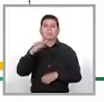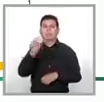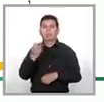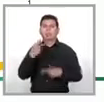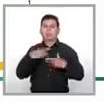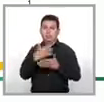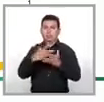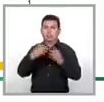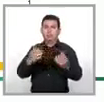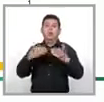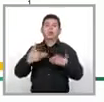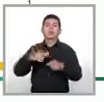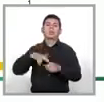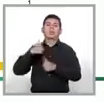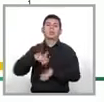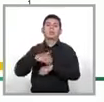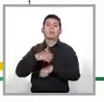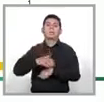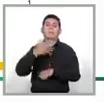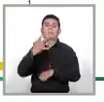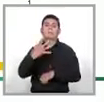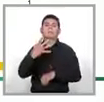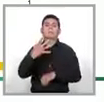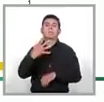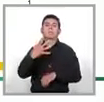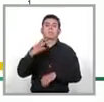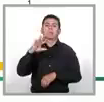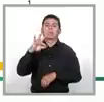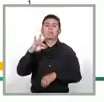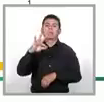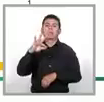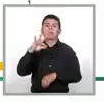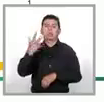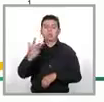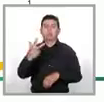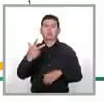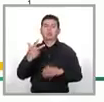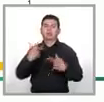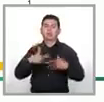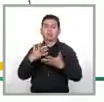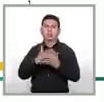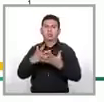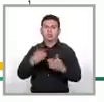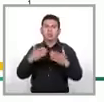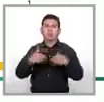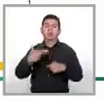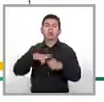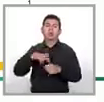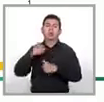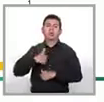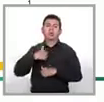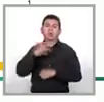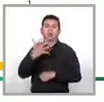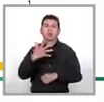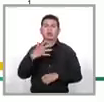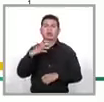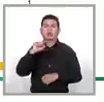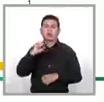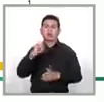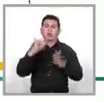99, en la jurisdicción sanitaria número 4 48, en la jurisdicción sanitaria número 5